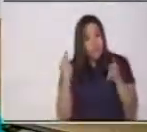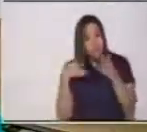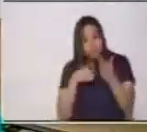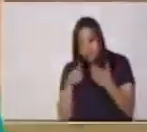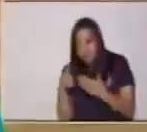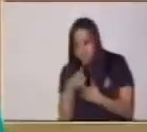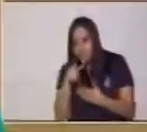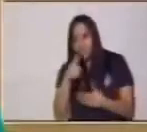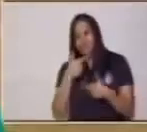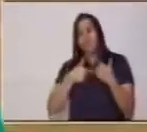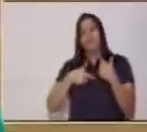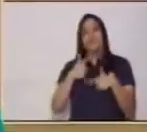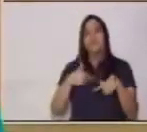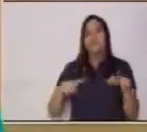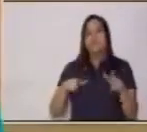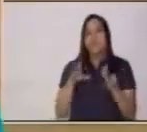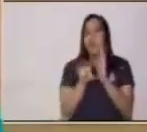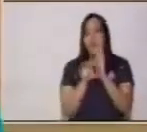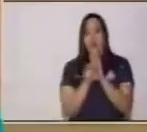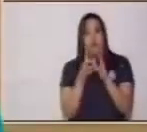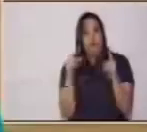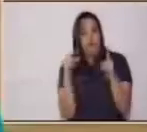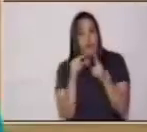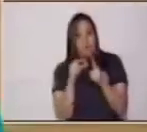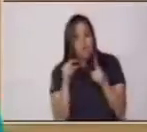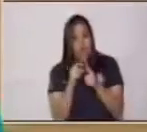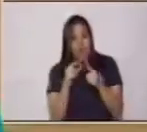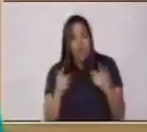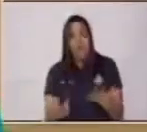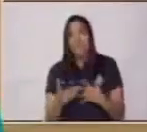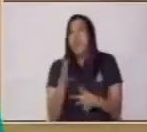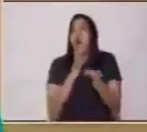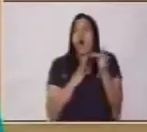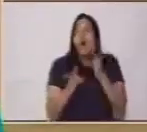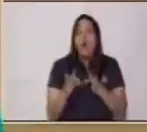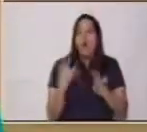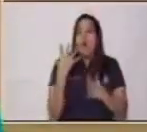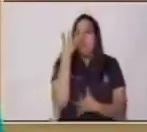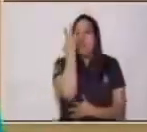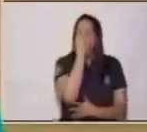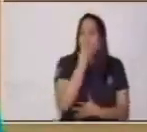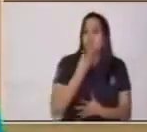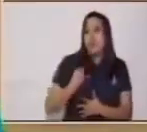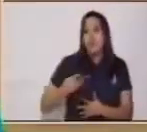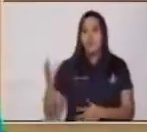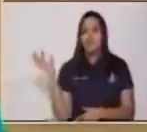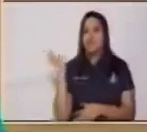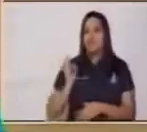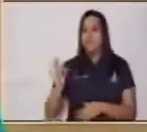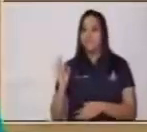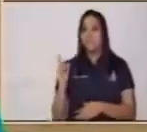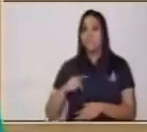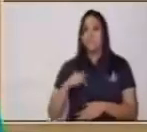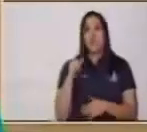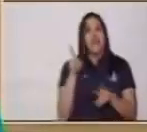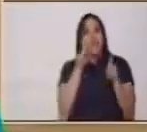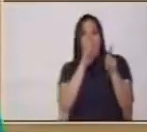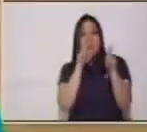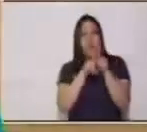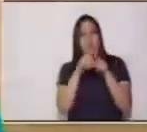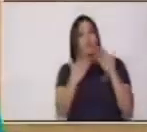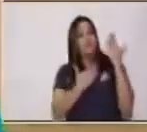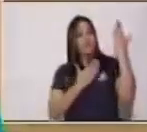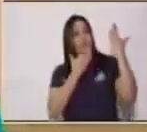del uso del lenguaje, es decir, la palabra, ya sea de una forma bella y elegante, como vimos el texto poético, o